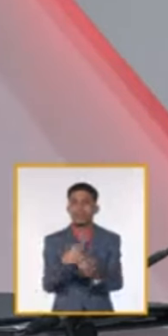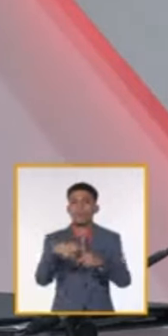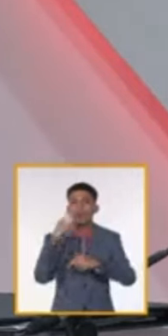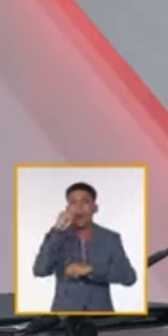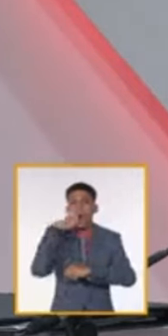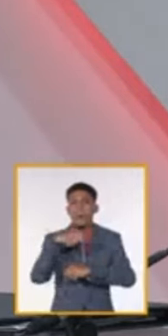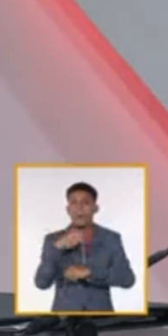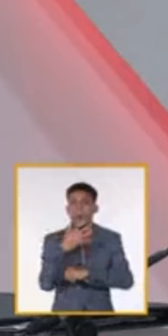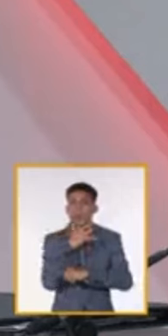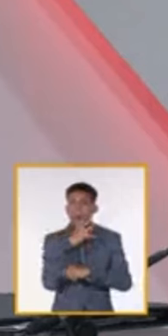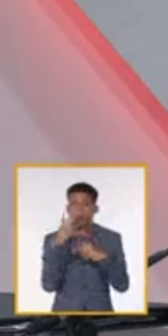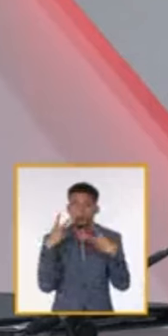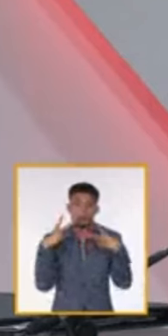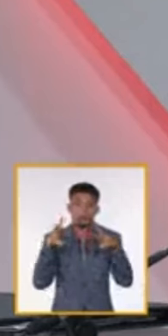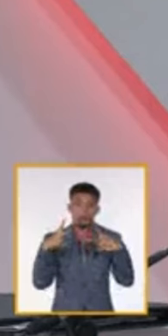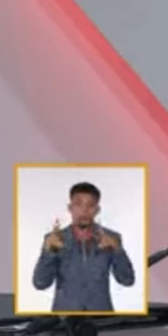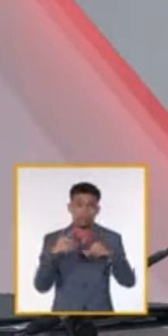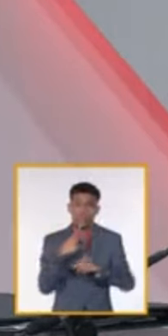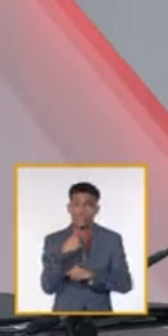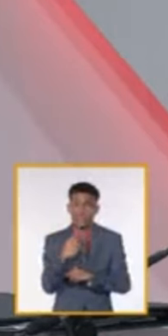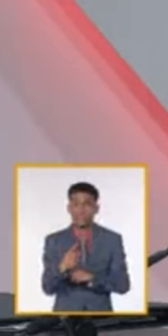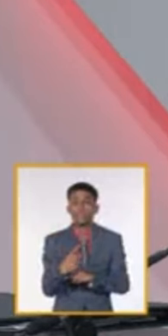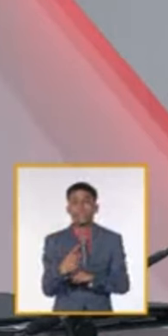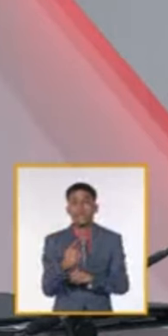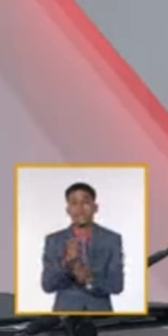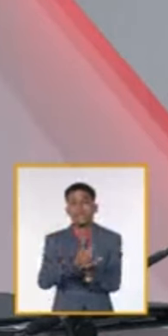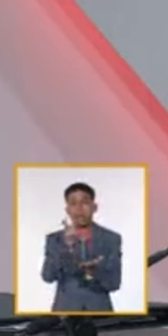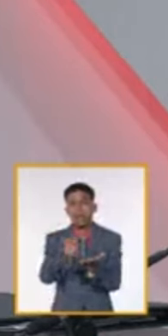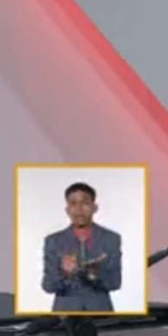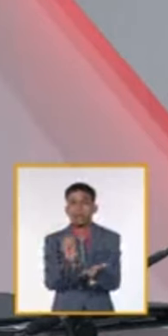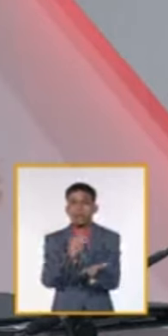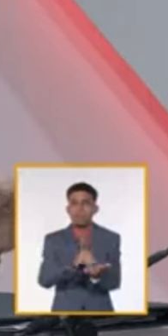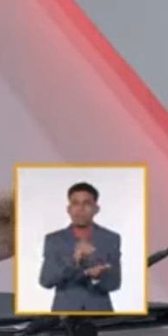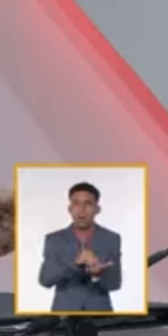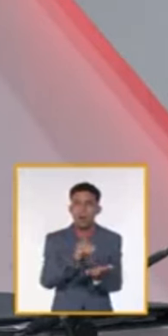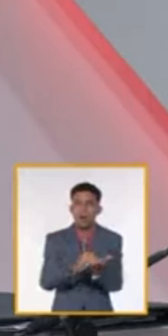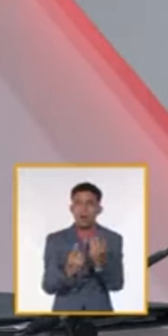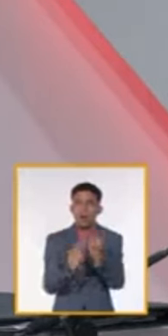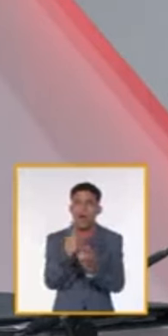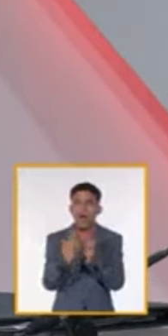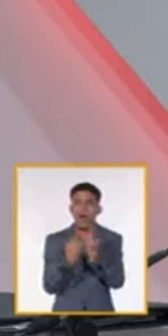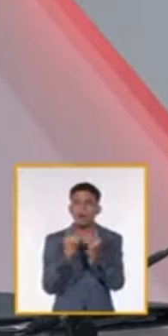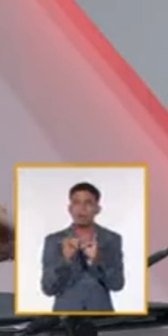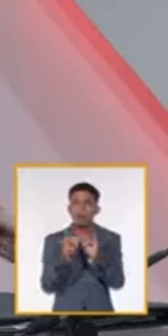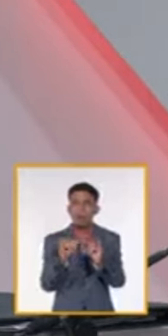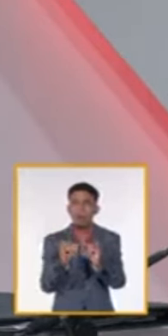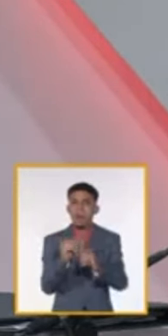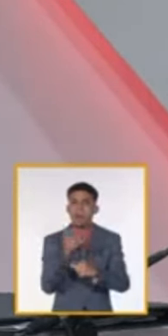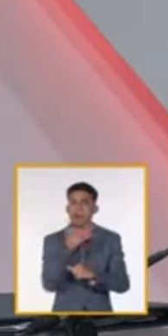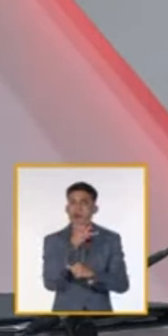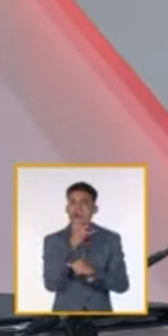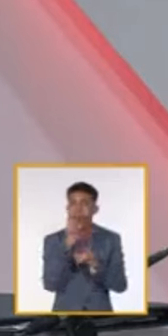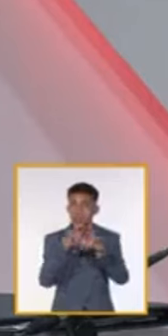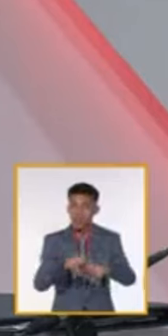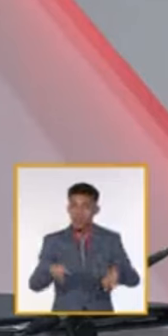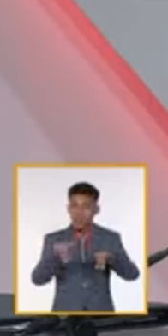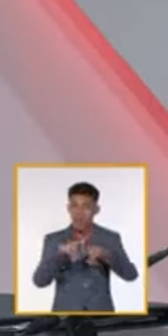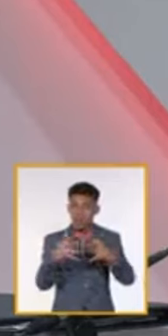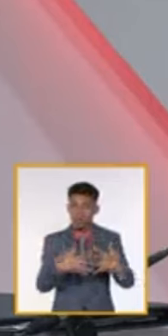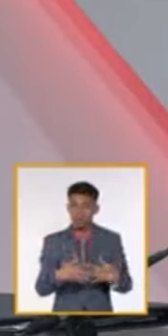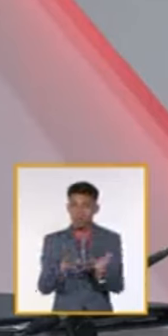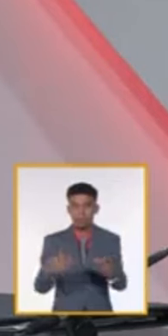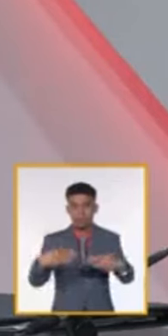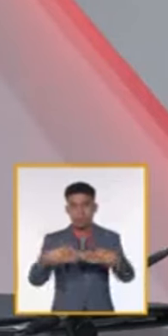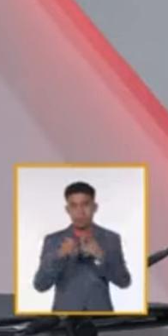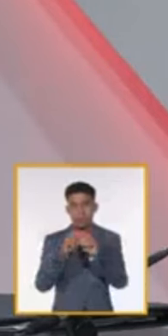en el genocidio que se está cometiendo contra el pueblo palestino. Y por ese artículo cerraron, la universidad cerró la publicación de los